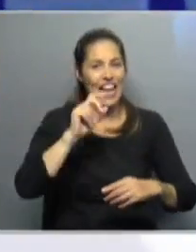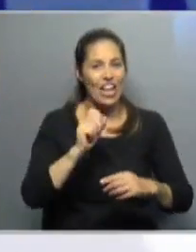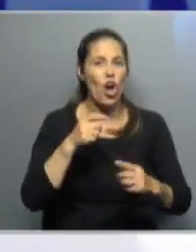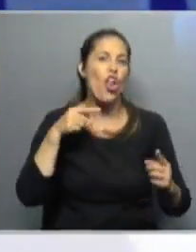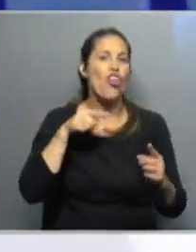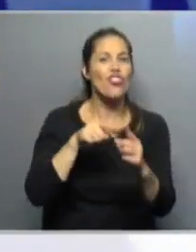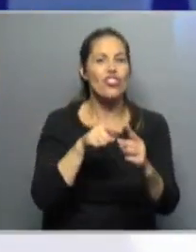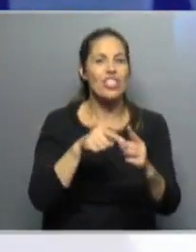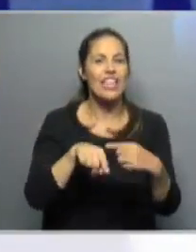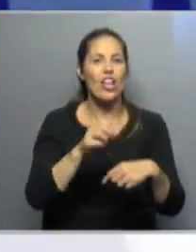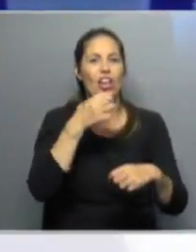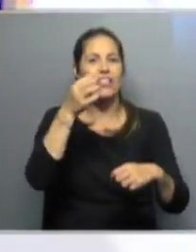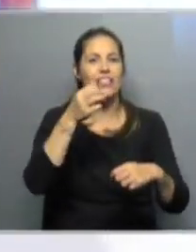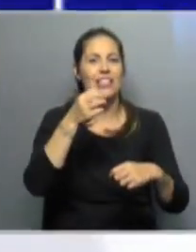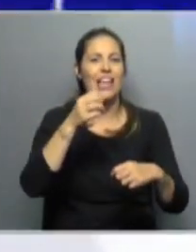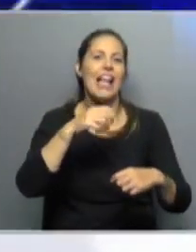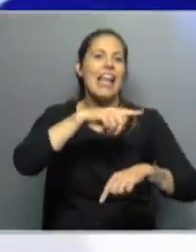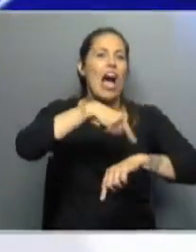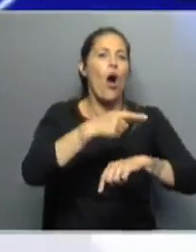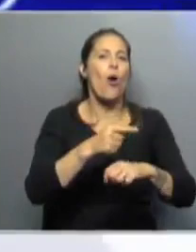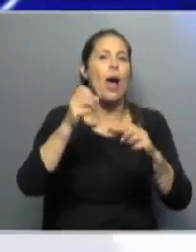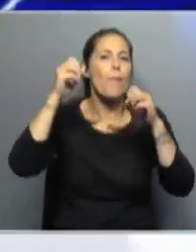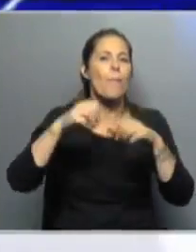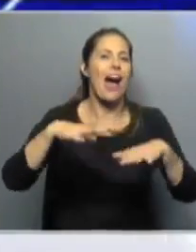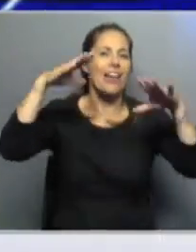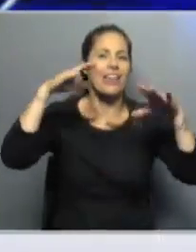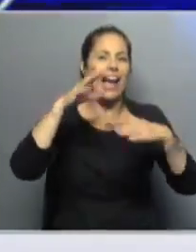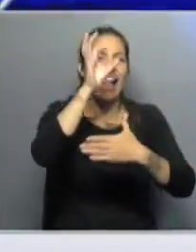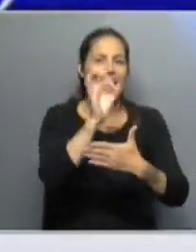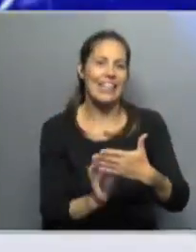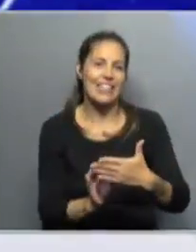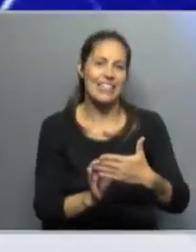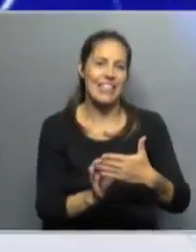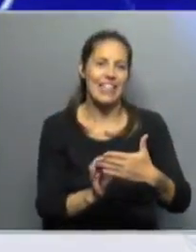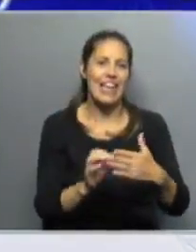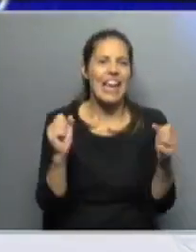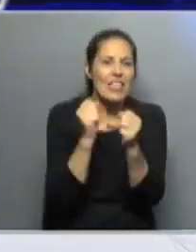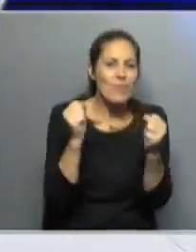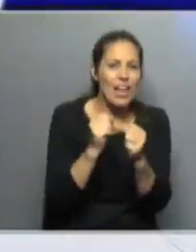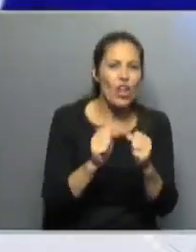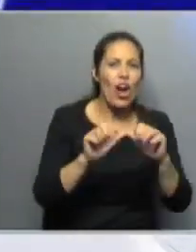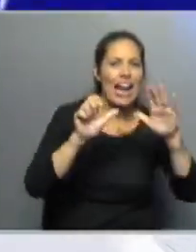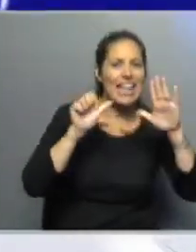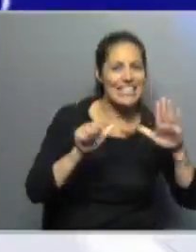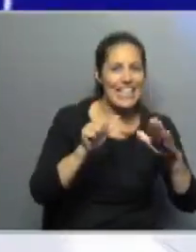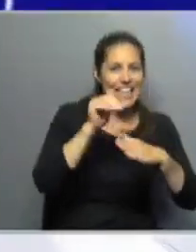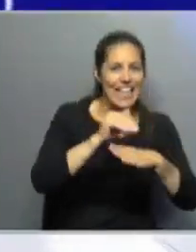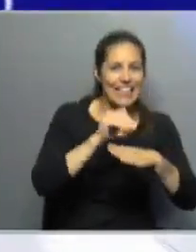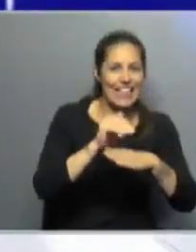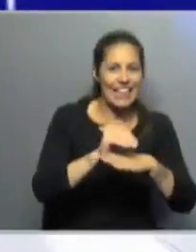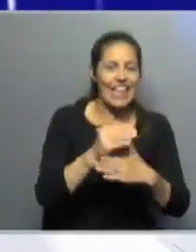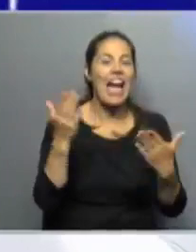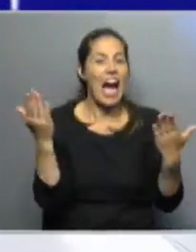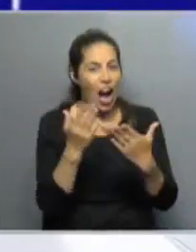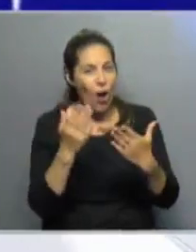alguna manera lo que en cine se llama la hora mágica, el atardecer. En invierno estábamos a las 18 y nos agarraba la caída del sol. En verano a las 20 nos sigue